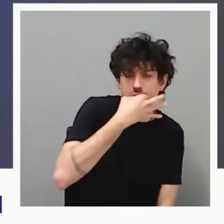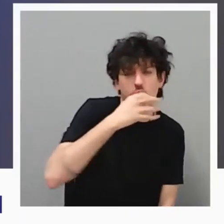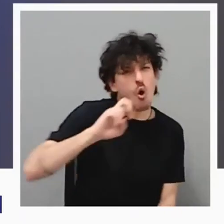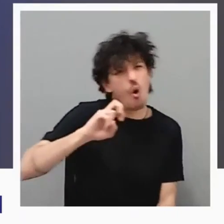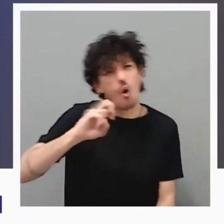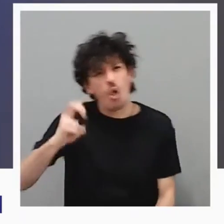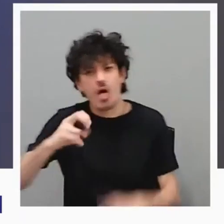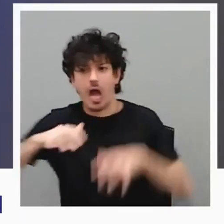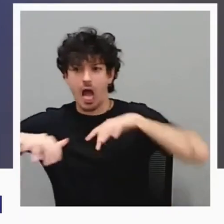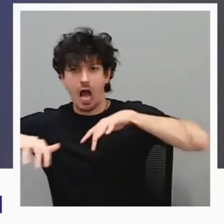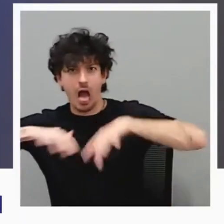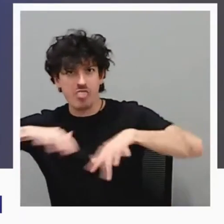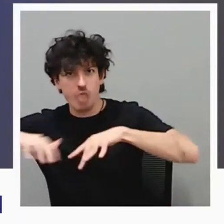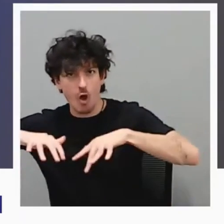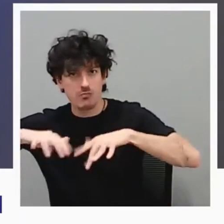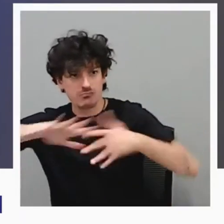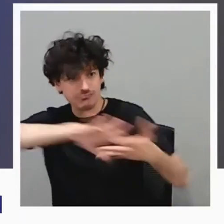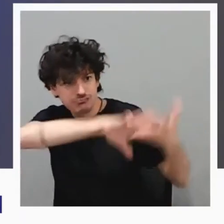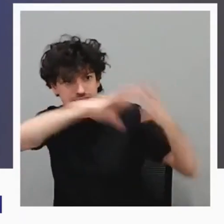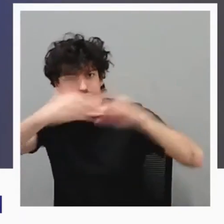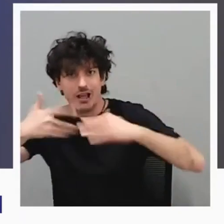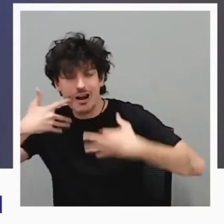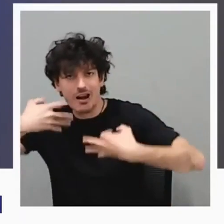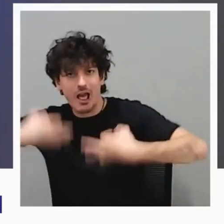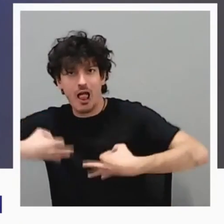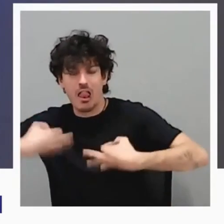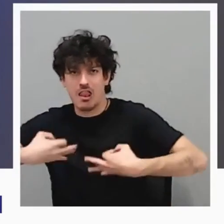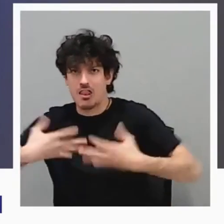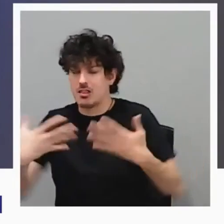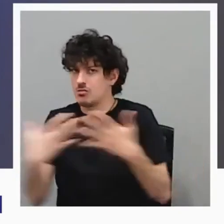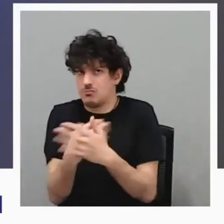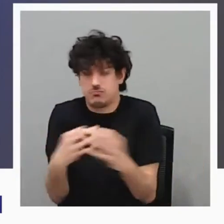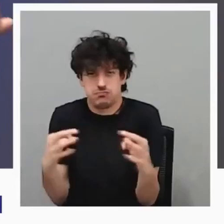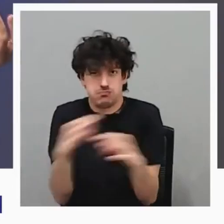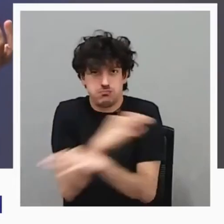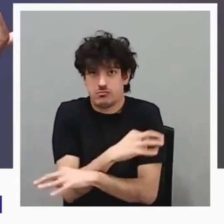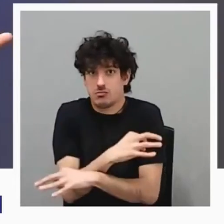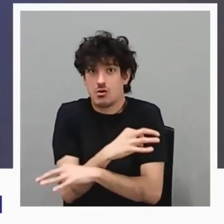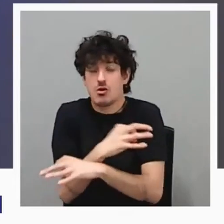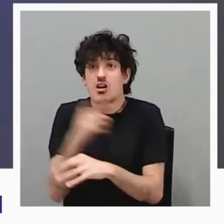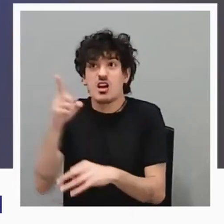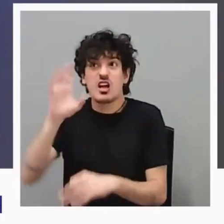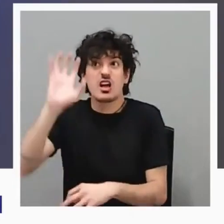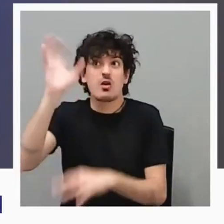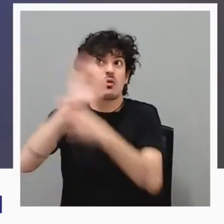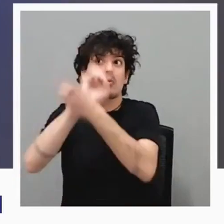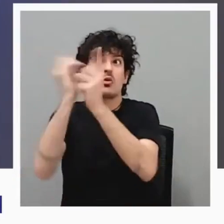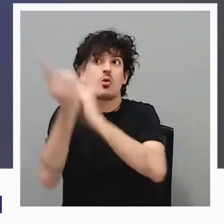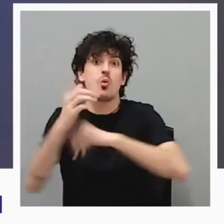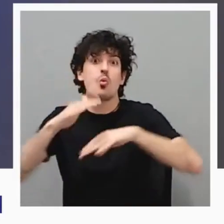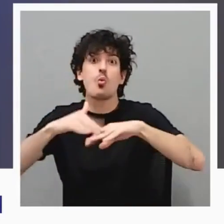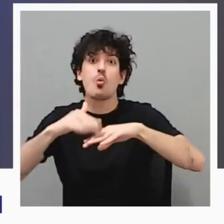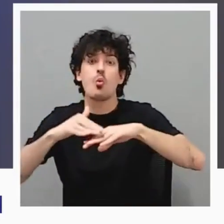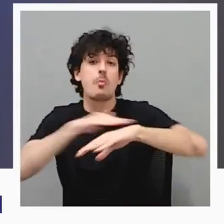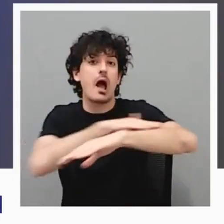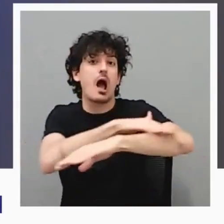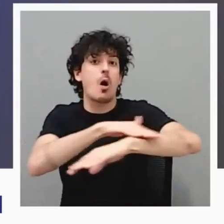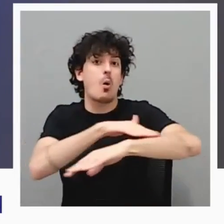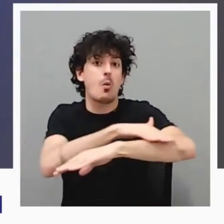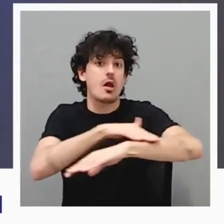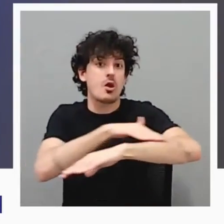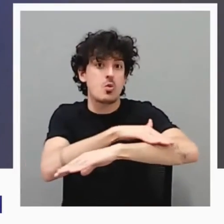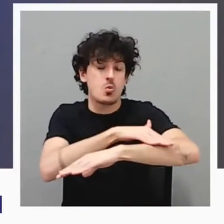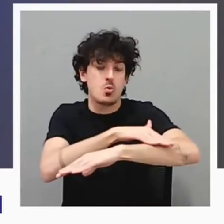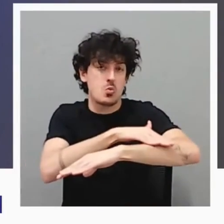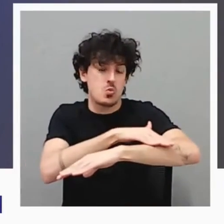todos si creemos que esto del cambio climático es una cosa de los gobiernos. Oiga, como van los gobiernos y firman no sé qué declaración, pues ya los gobiernos harán. Cada vez que